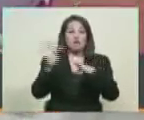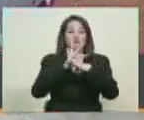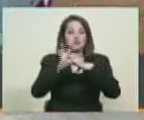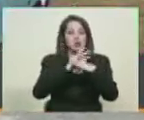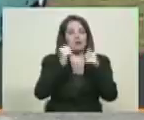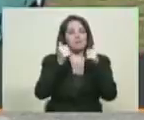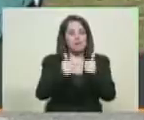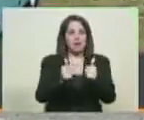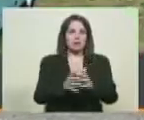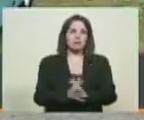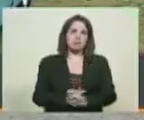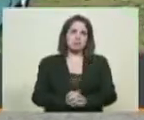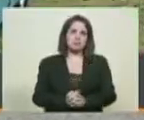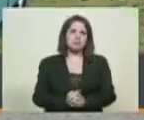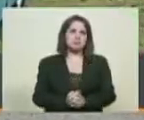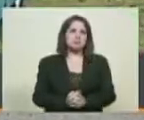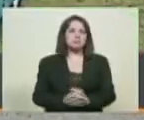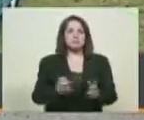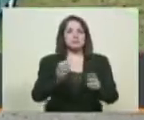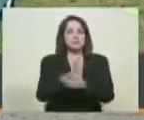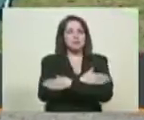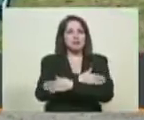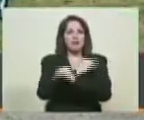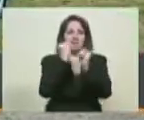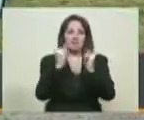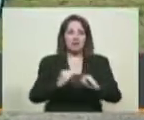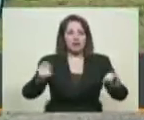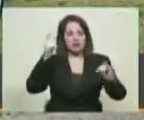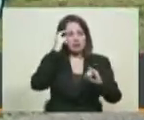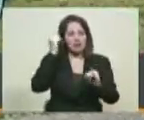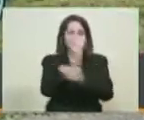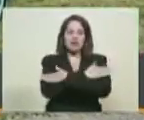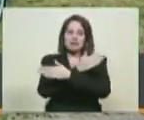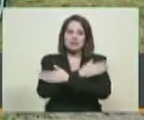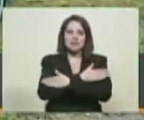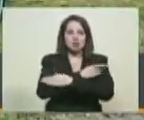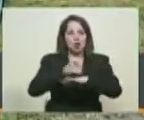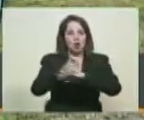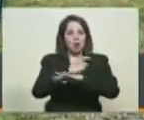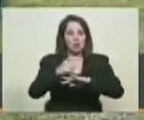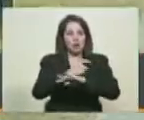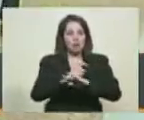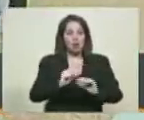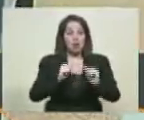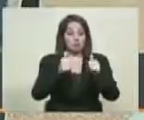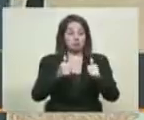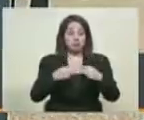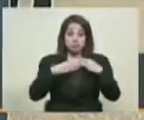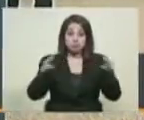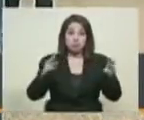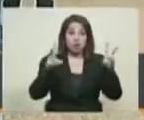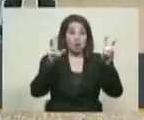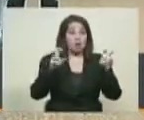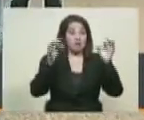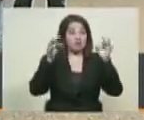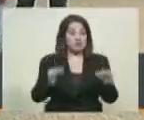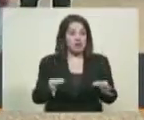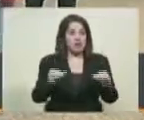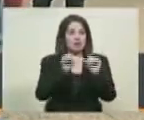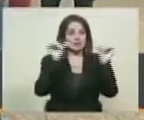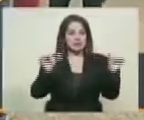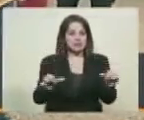bien. Así que, feliz día. Te felicito, gobernador. Queda inaugurado oficialmente y activado el